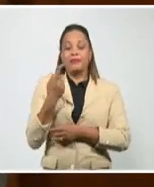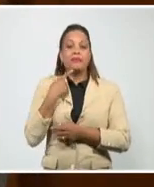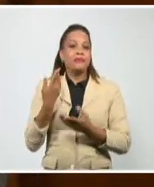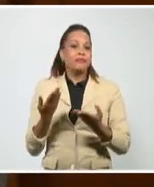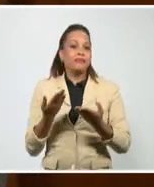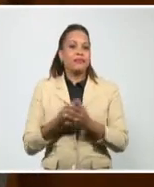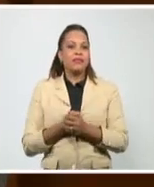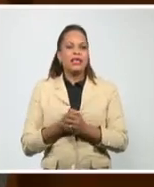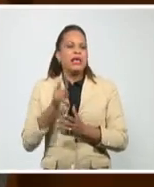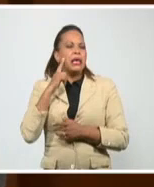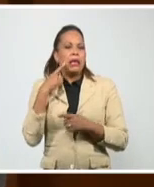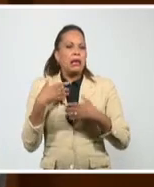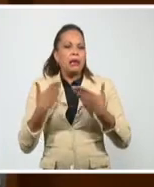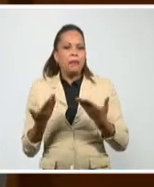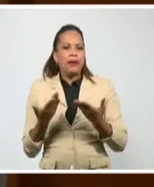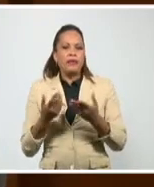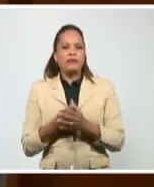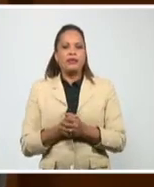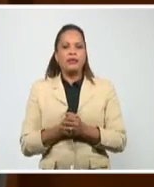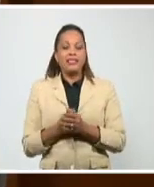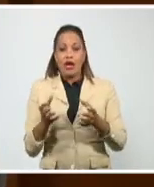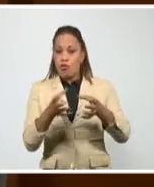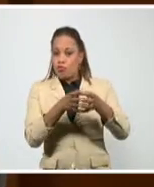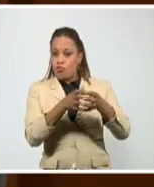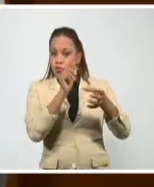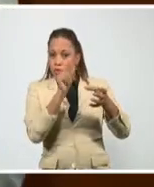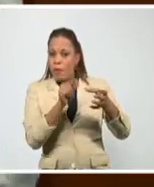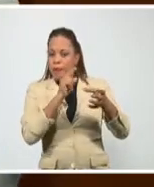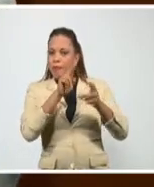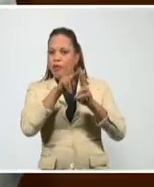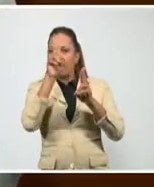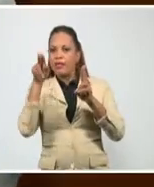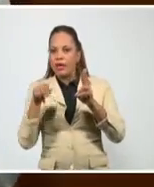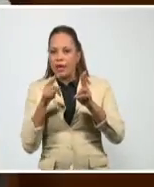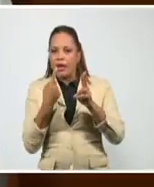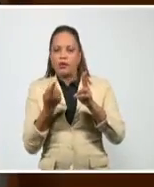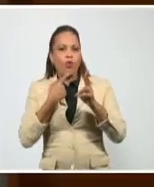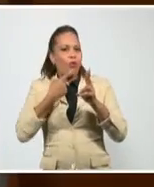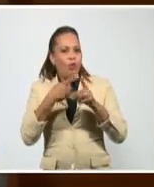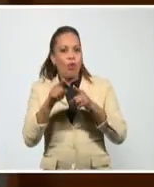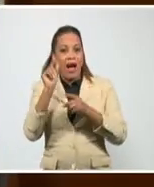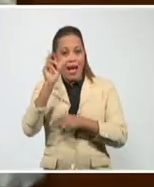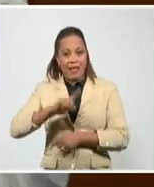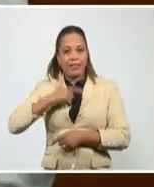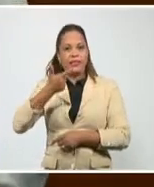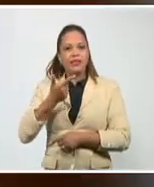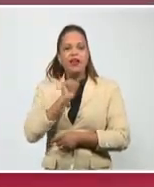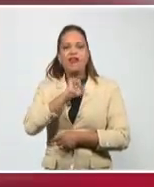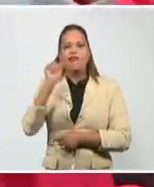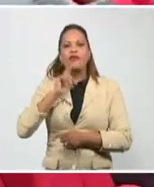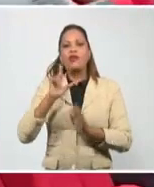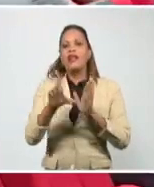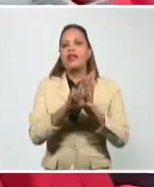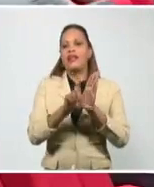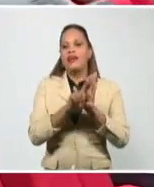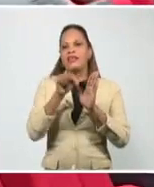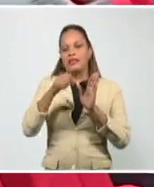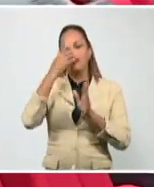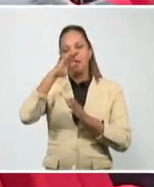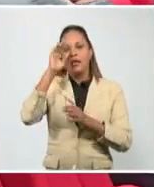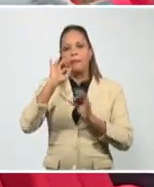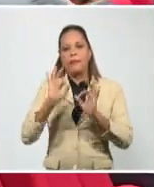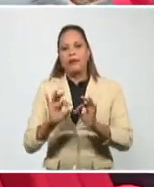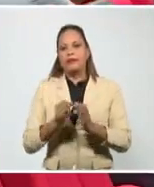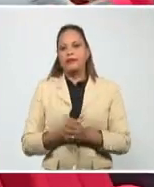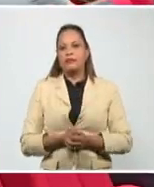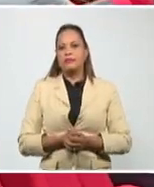qué ocurriría si ese grupo de teatro o ese artista viola la ley de ese país. Debates como